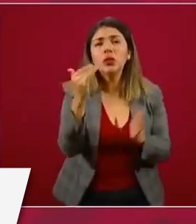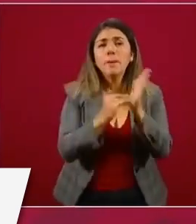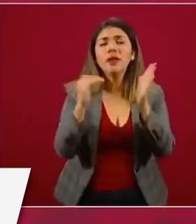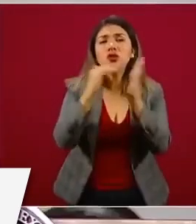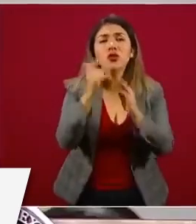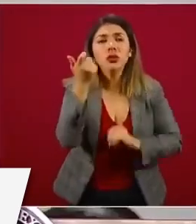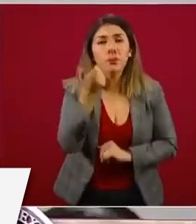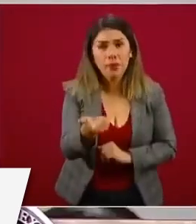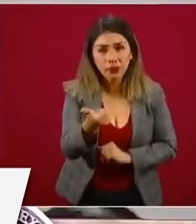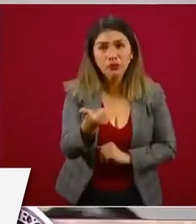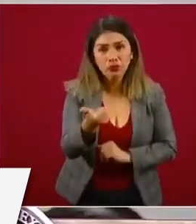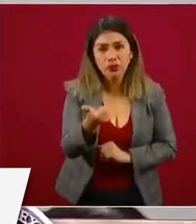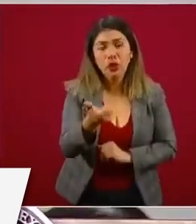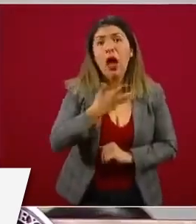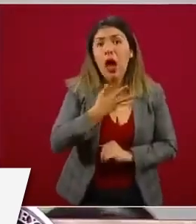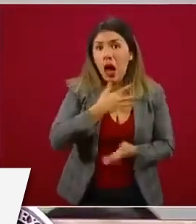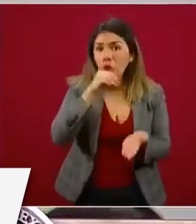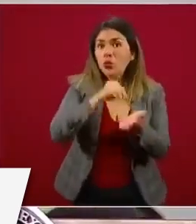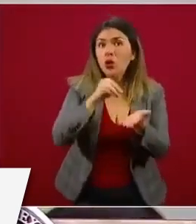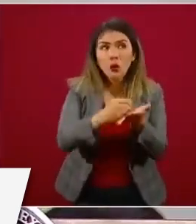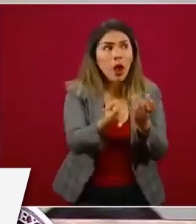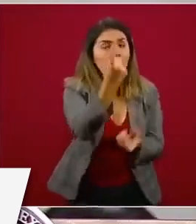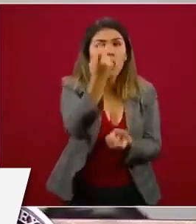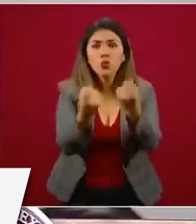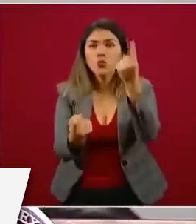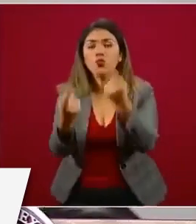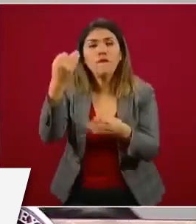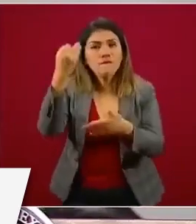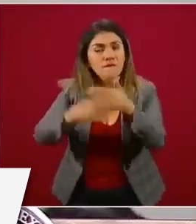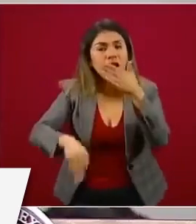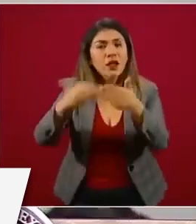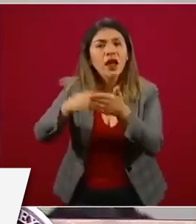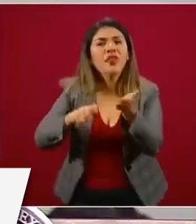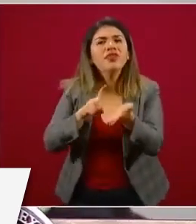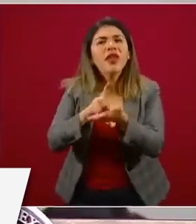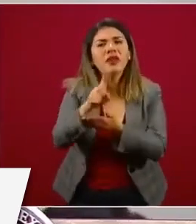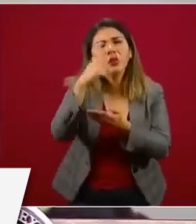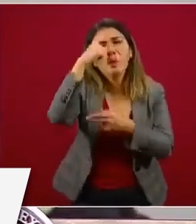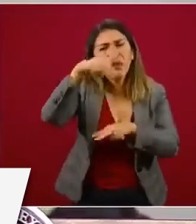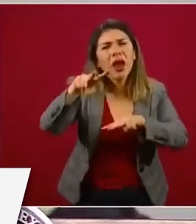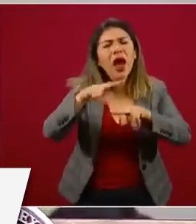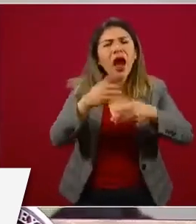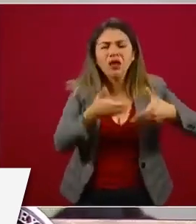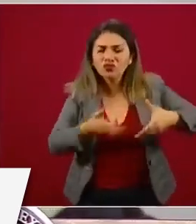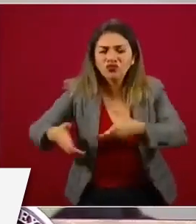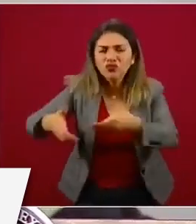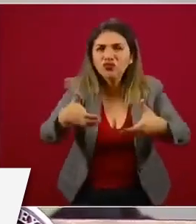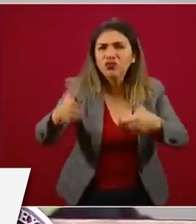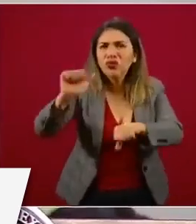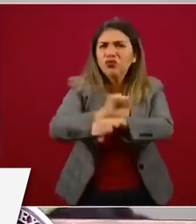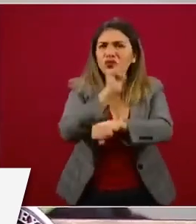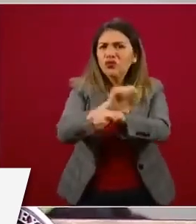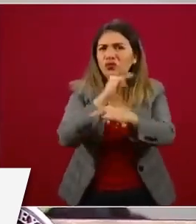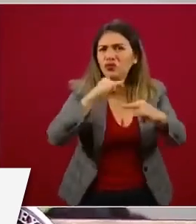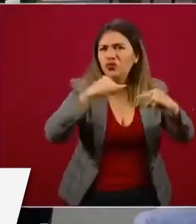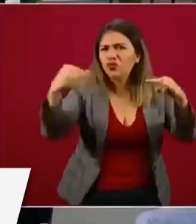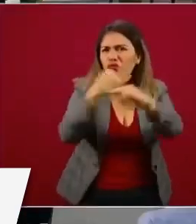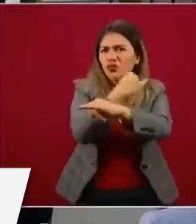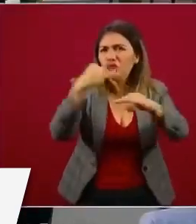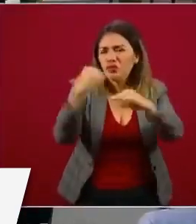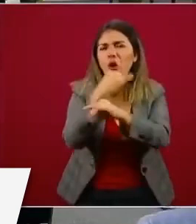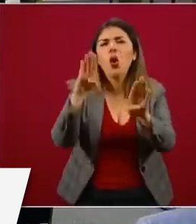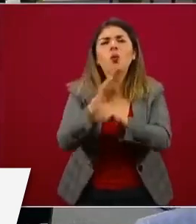pesos a ellos inclusive todavía nos faltan algunos inclusive de derechos de vía de carreteras como es el caso ya en carrillo puerto